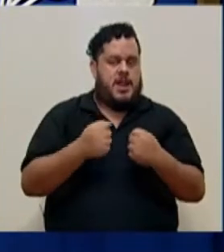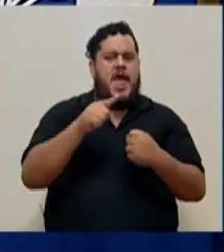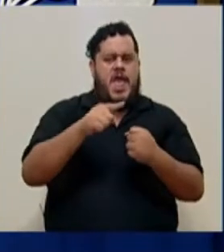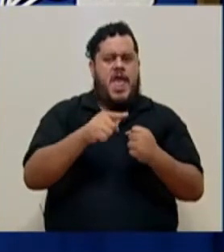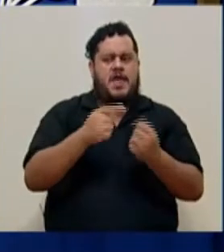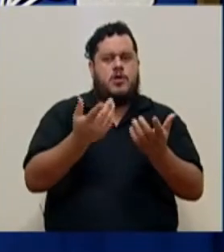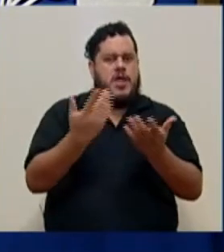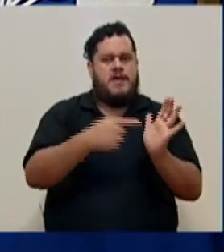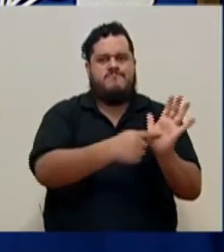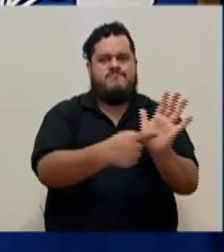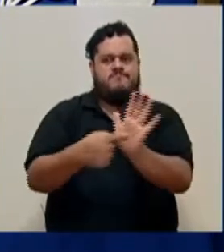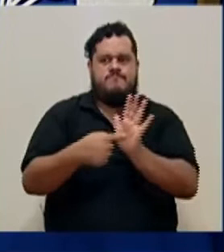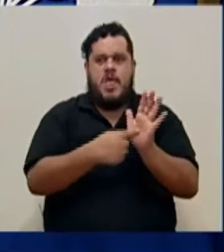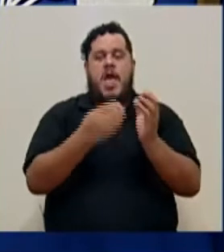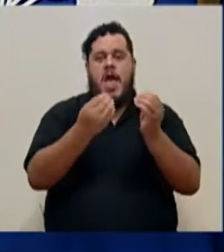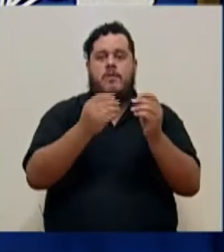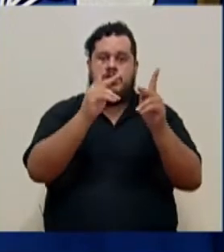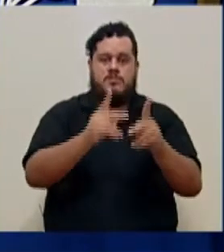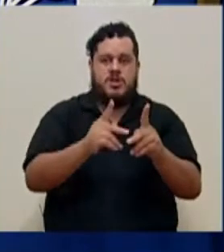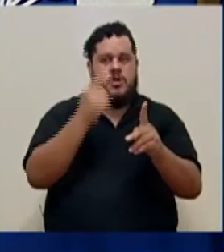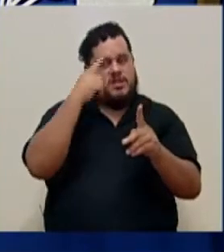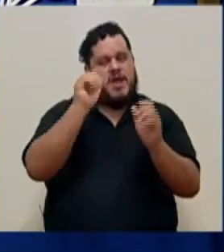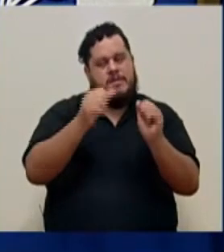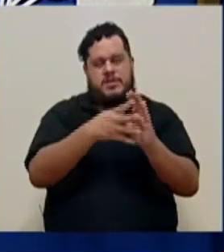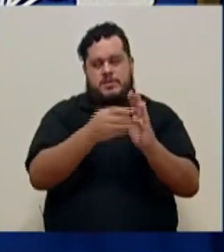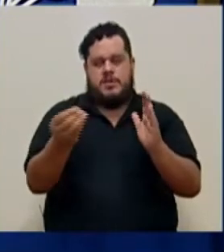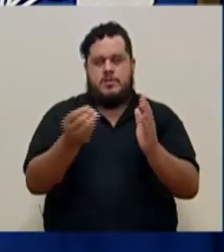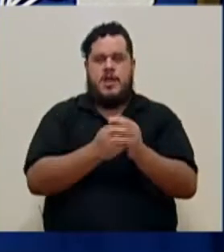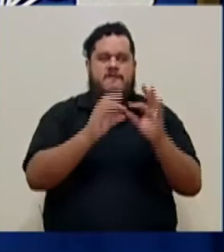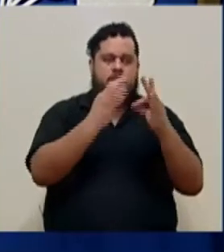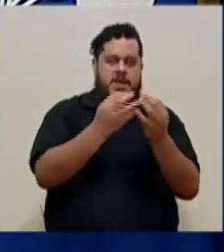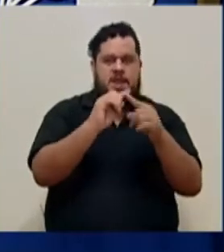personas, ¿verdad? Al final eso es lo que expone a los familiares o a los amigos o a las personas cercanas.